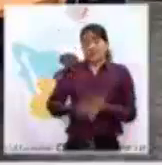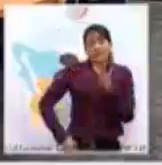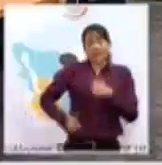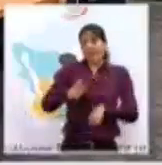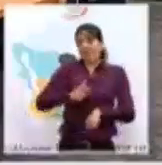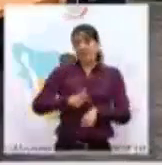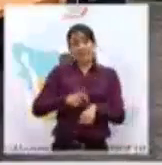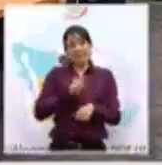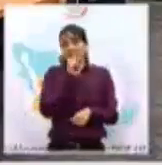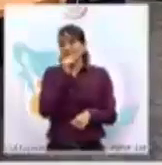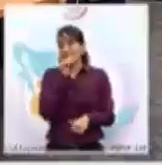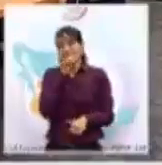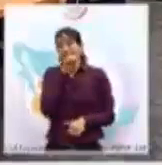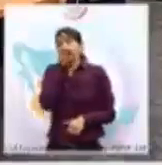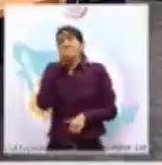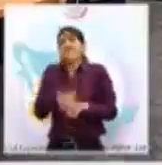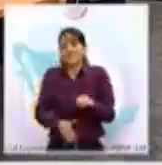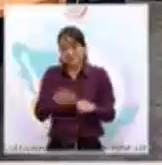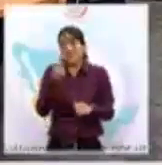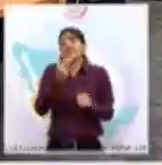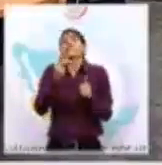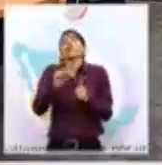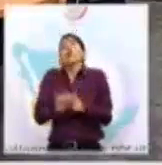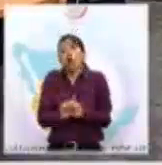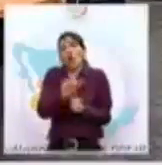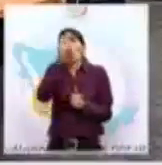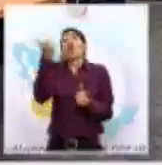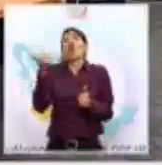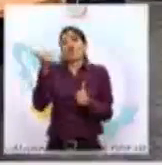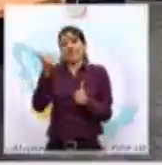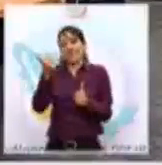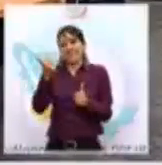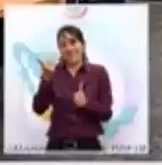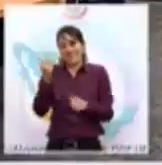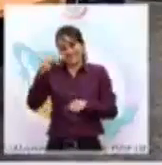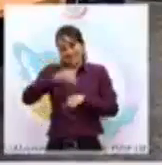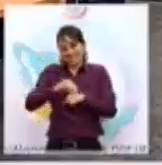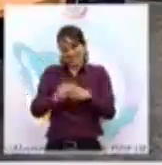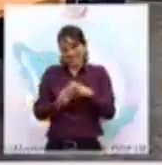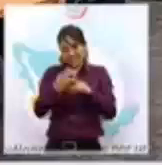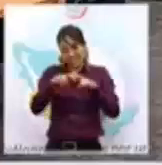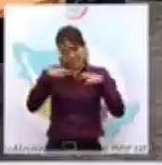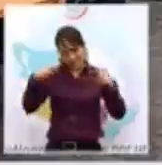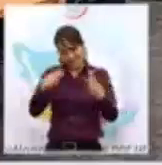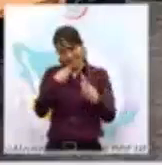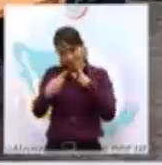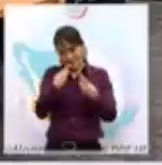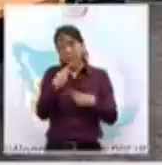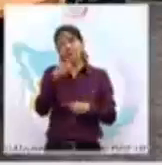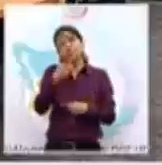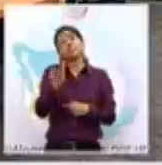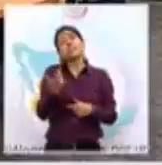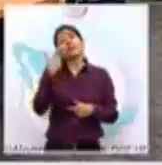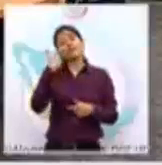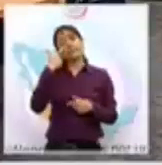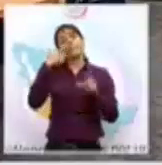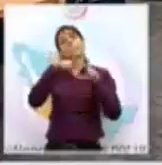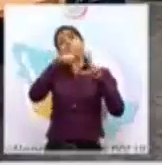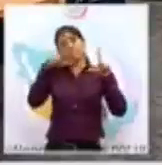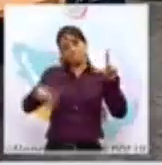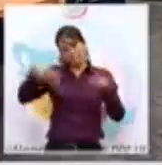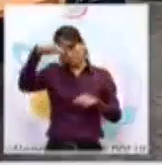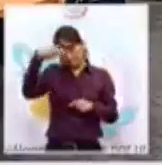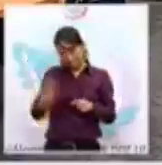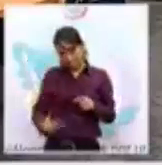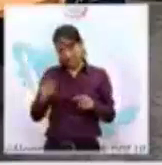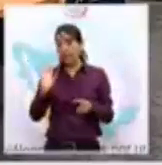estas tus preguntas. Yo creo que en la parte del México incluyente, de cómo ir transformando